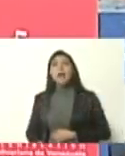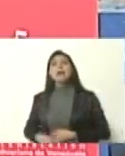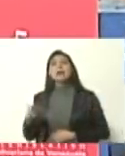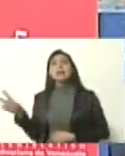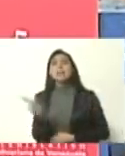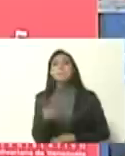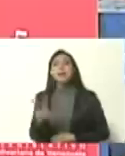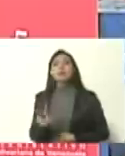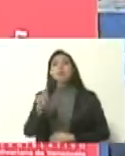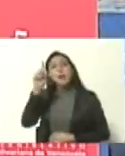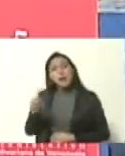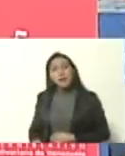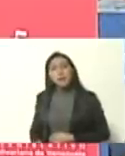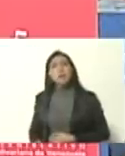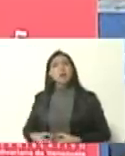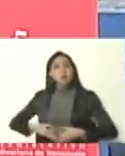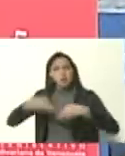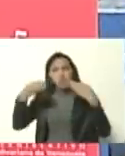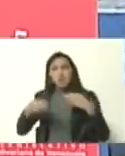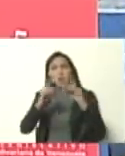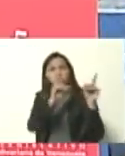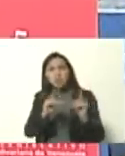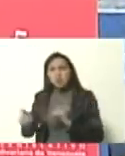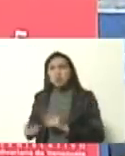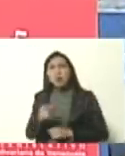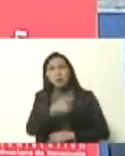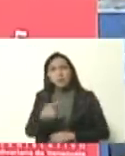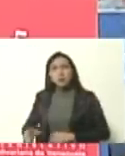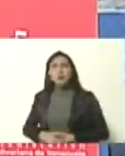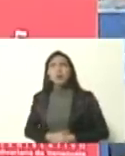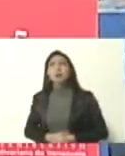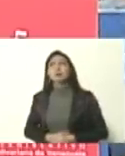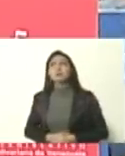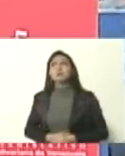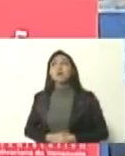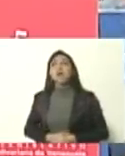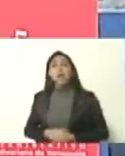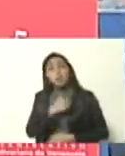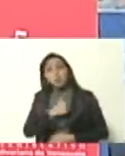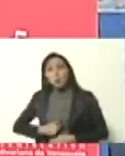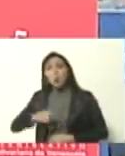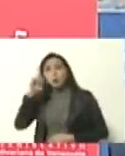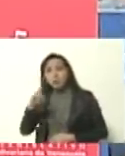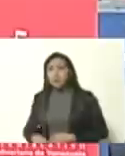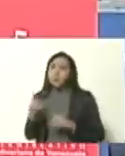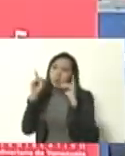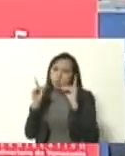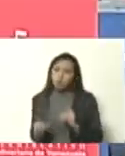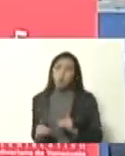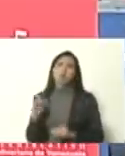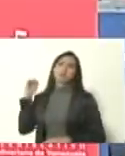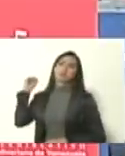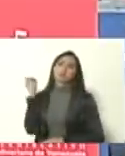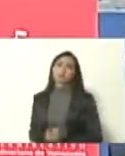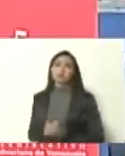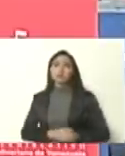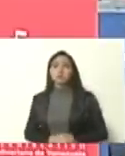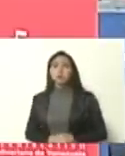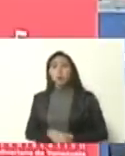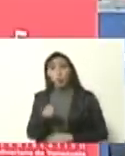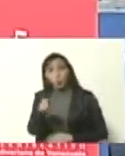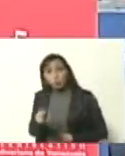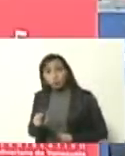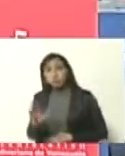Venezuela y la acción decidida del presidente Nicolás Maduro contra todos estos planes. Usted está en su casa